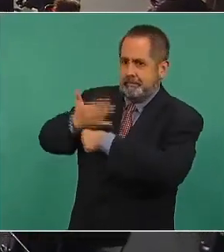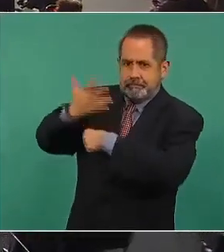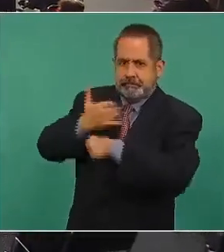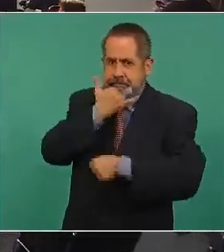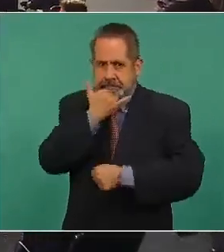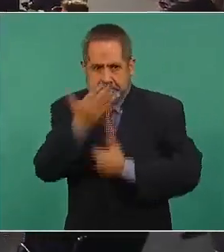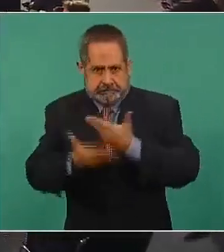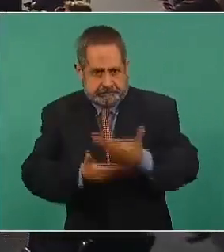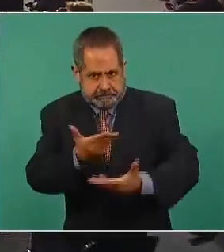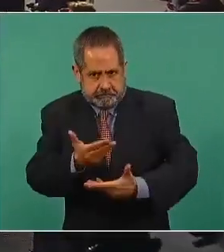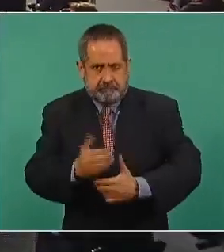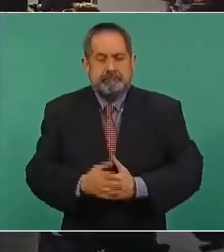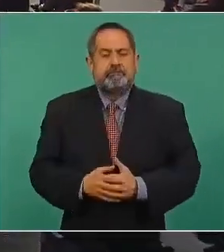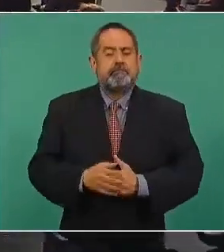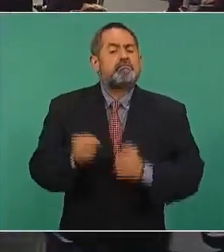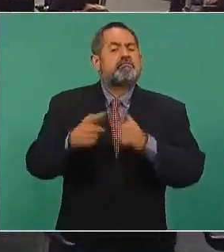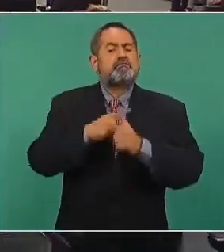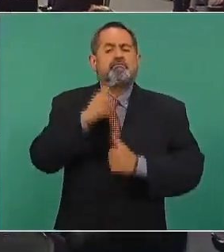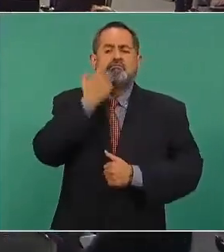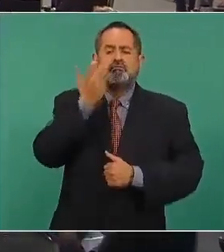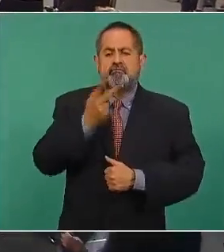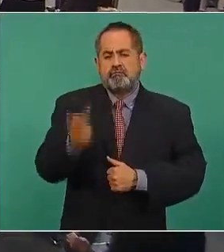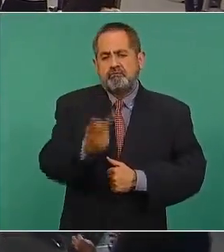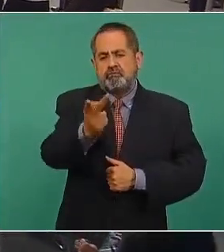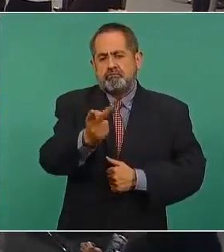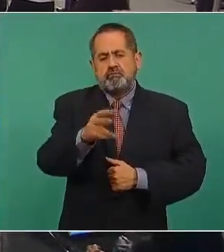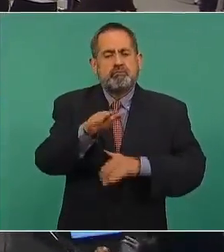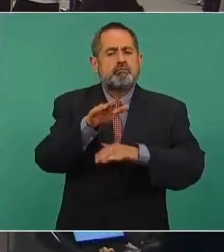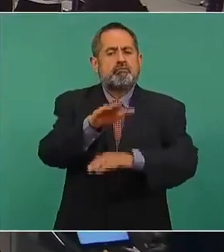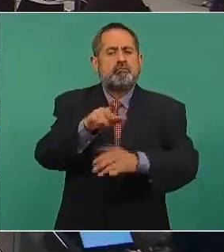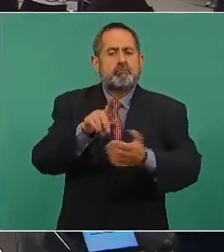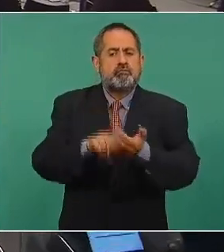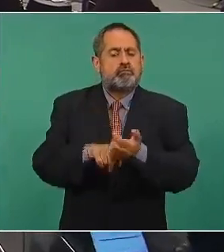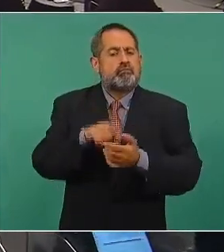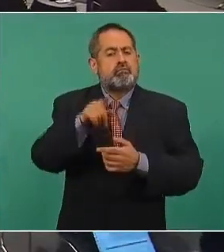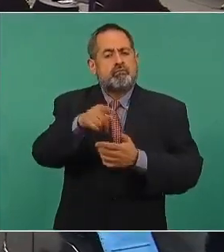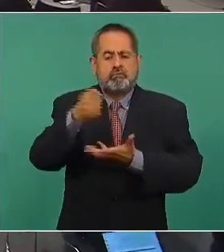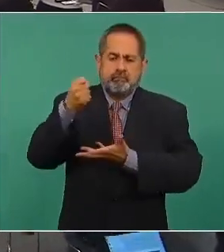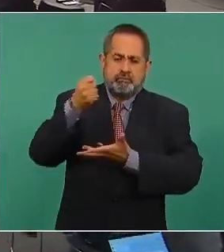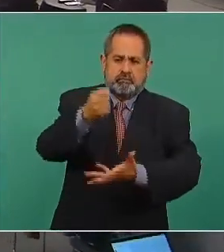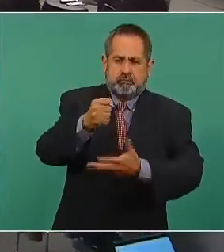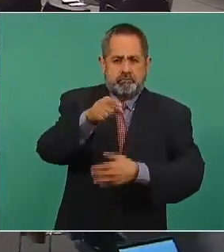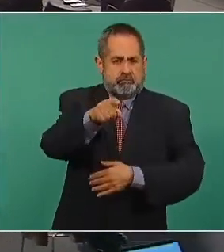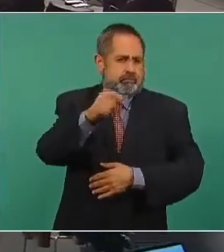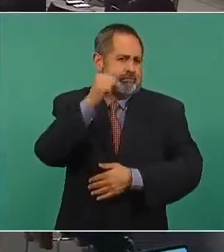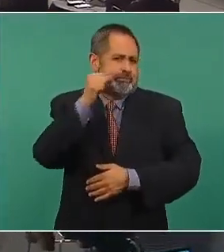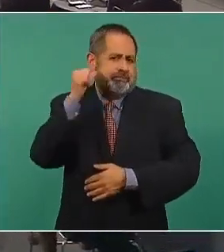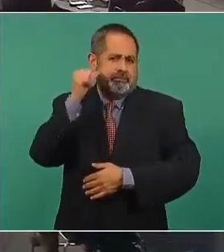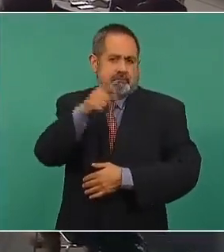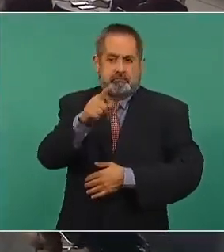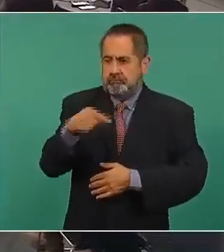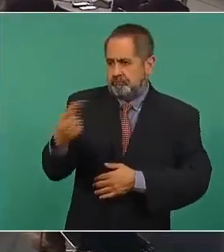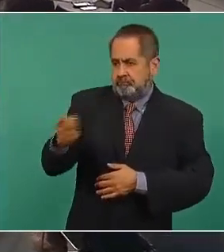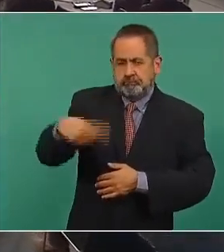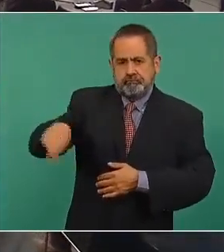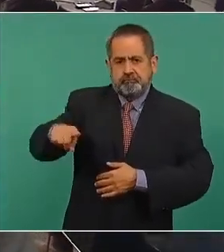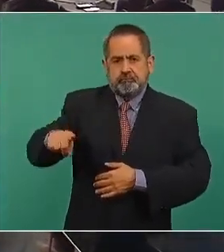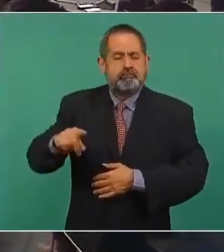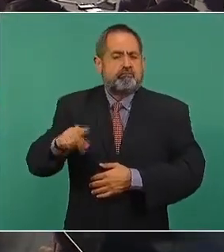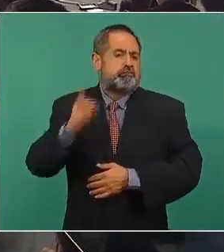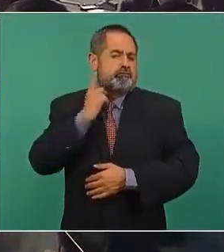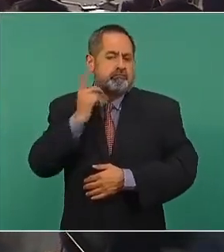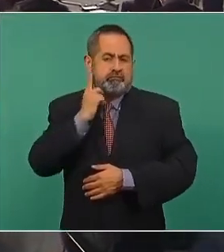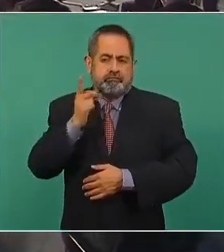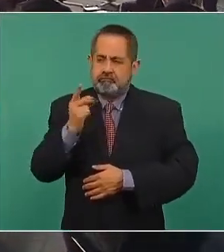La primera consulta que quisiera hacerle es sobre el tema del presupuesto. Usted el día de ayer felicitaba a los diputados sobre